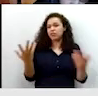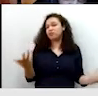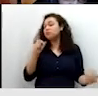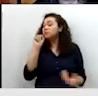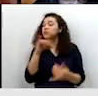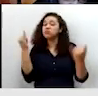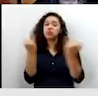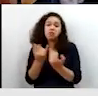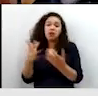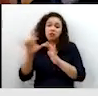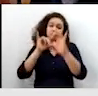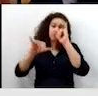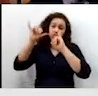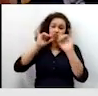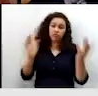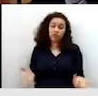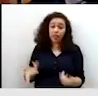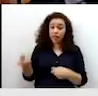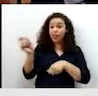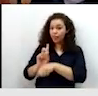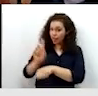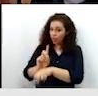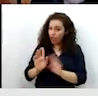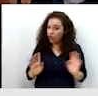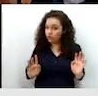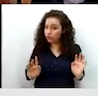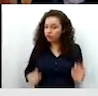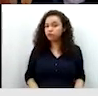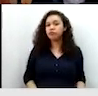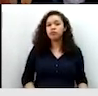en el mismo consumo. Y diario, ¿eh?